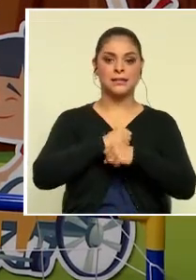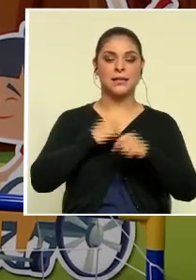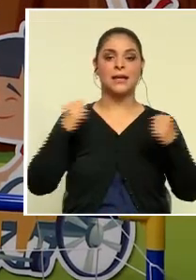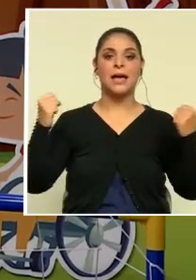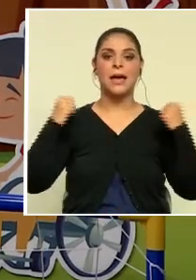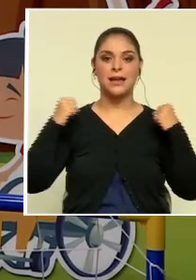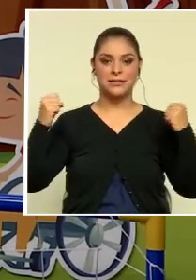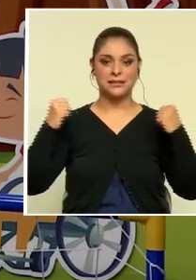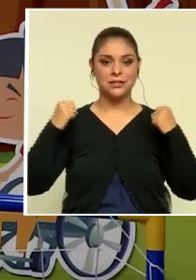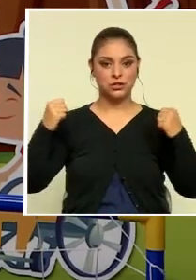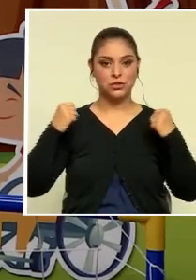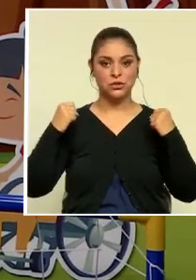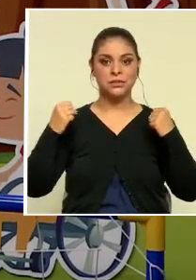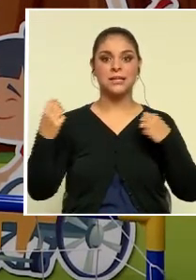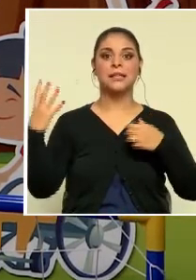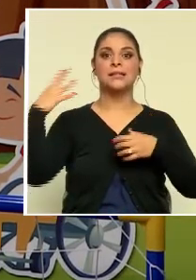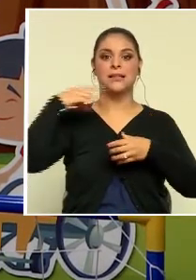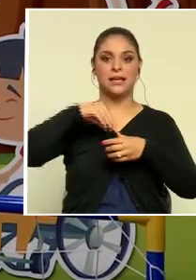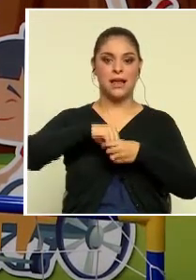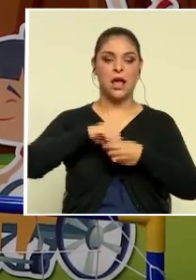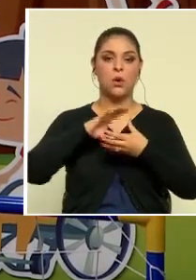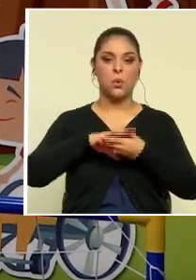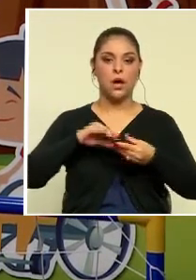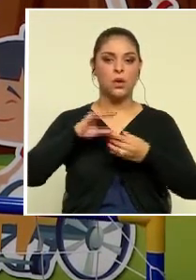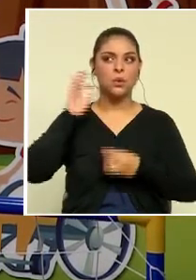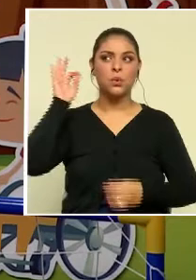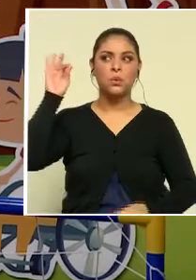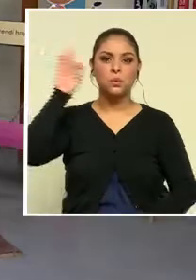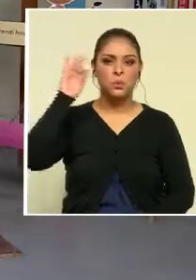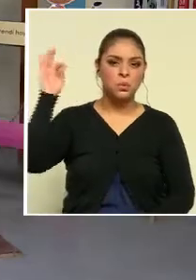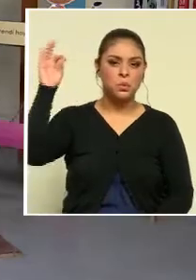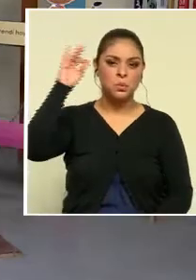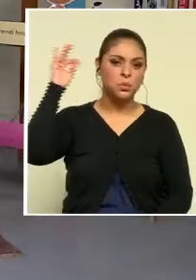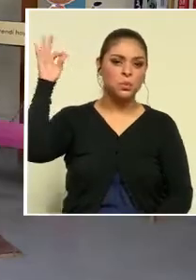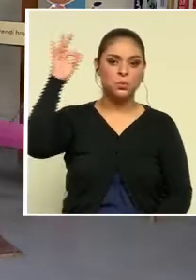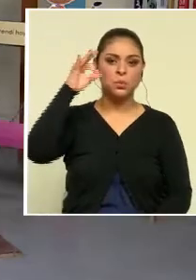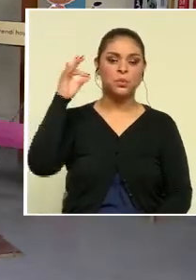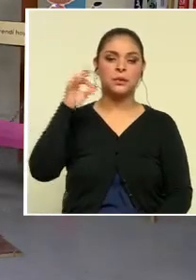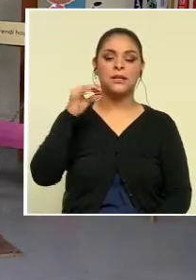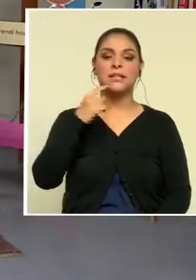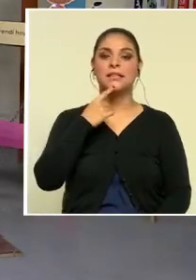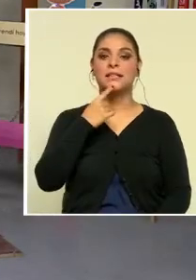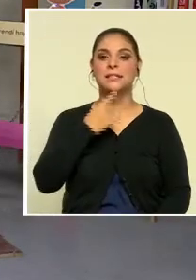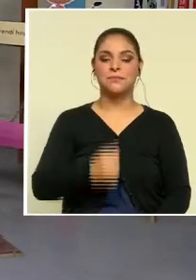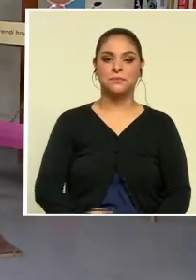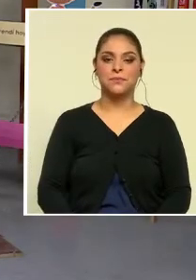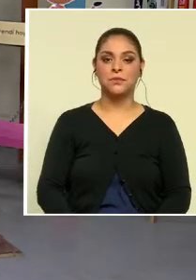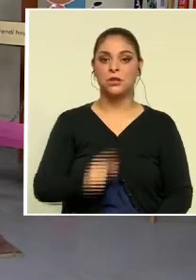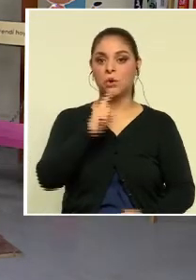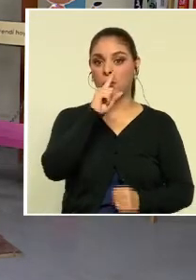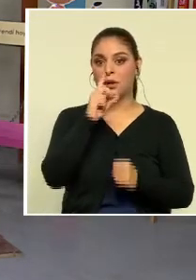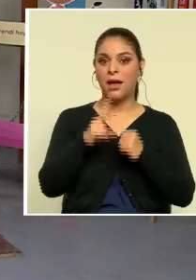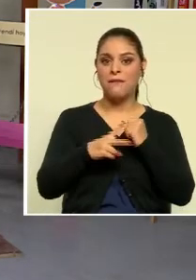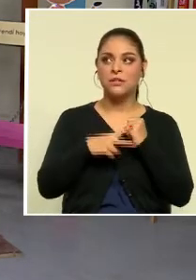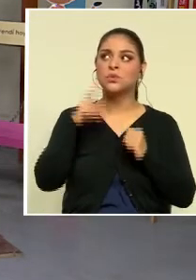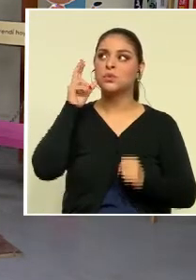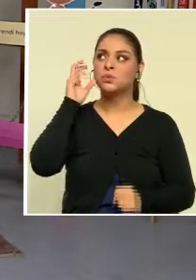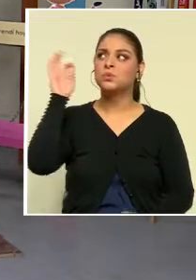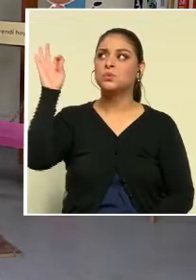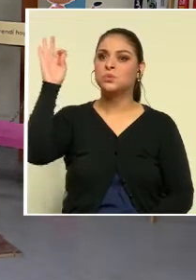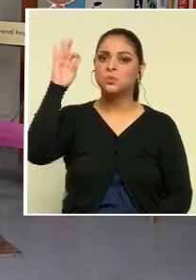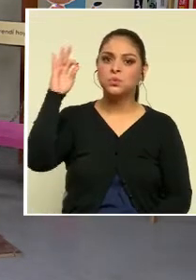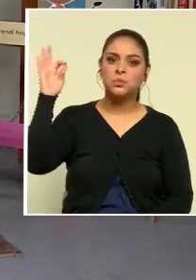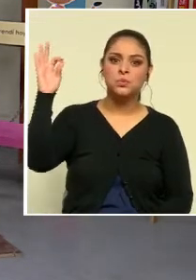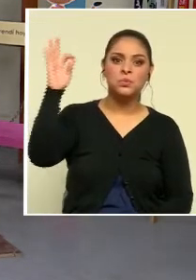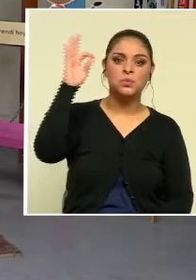al cuento integremos y vamos adelante entonces dice así en hace una vez oiga y suena niños y